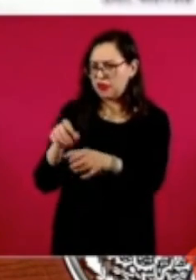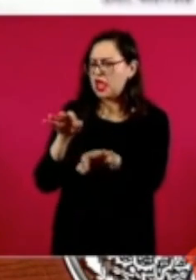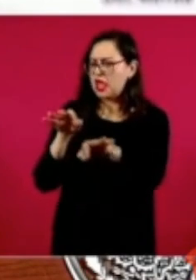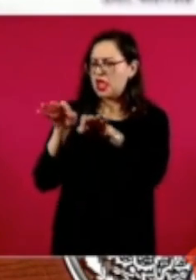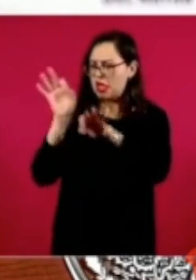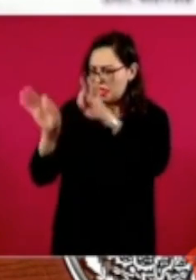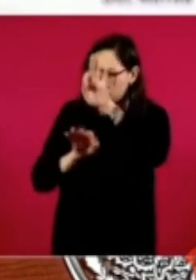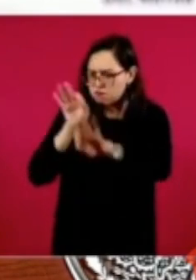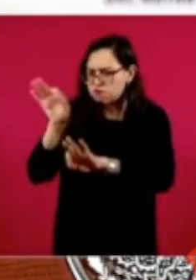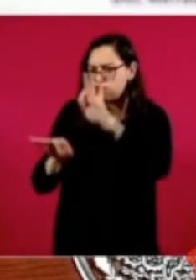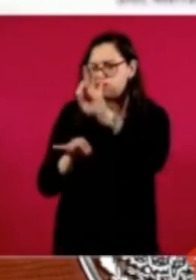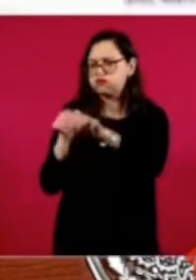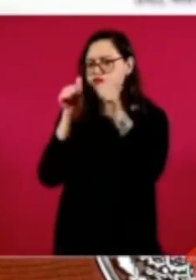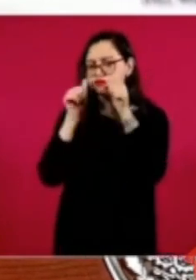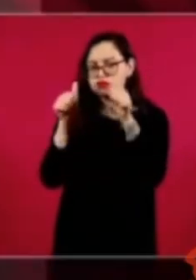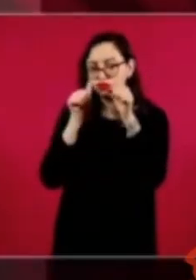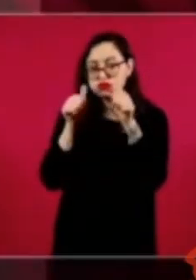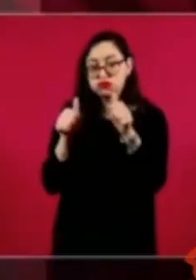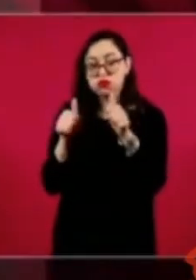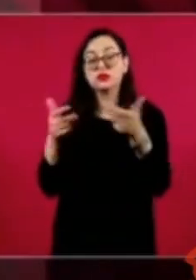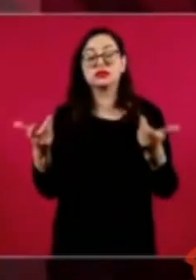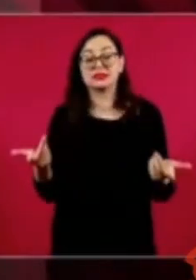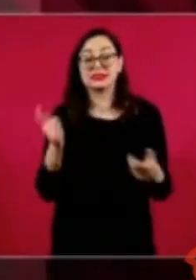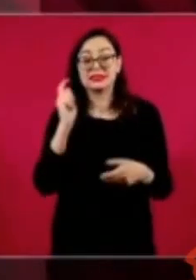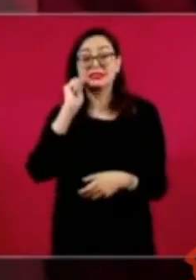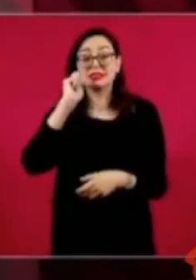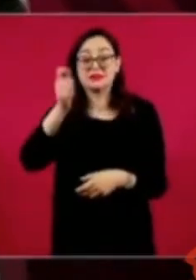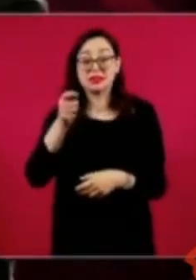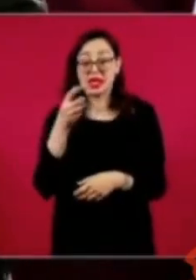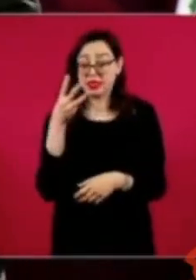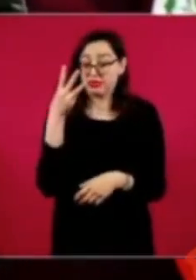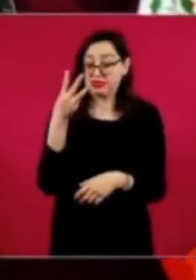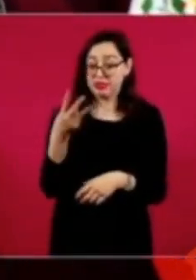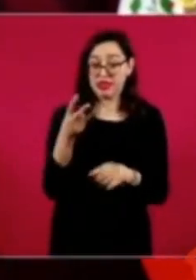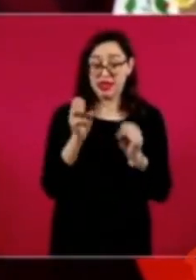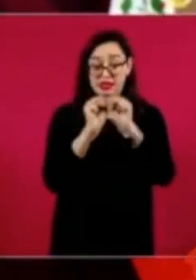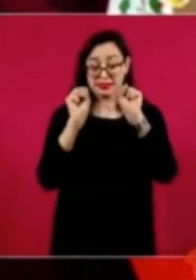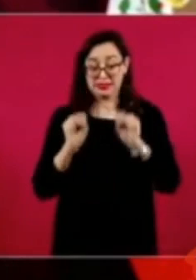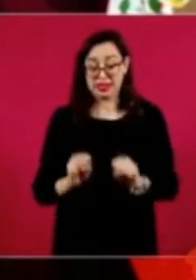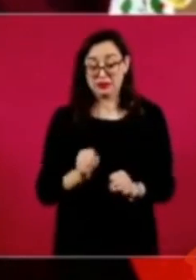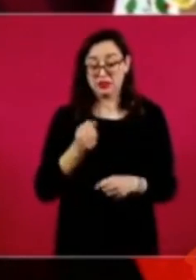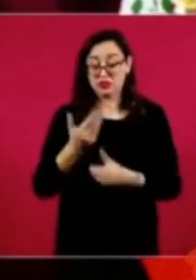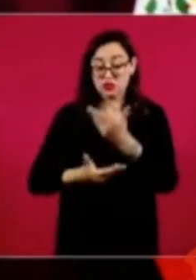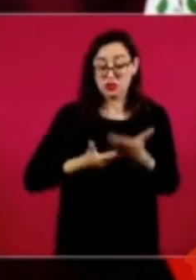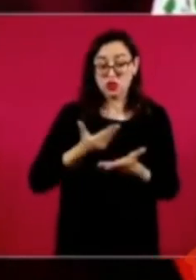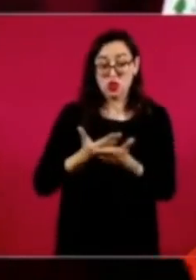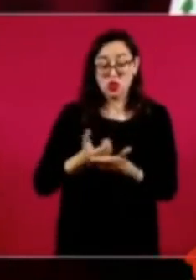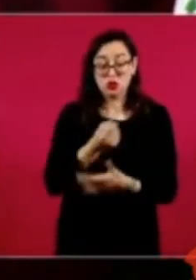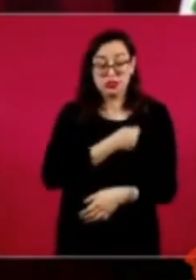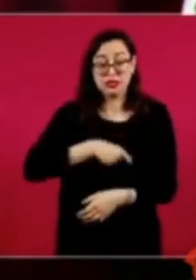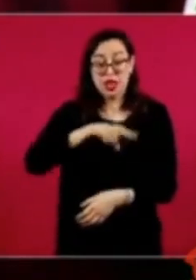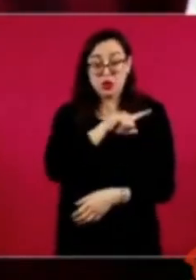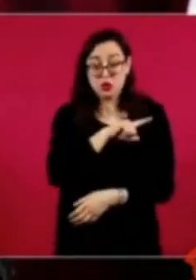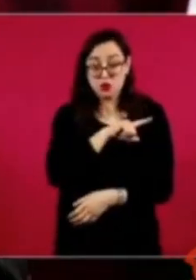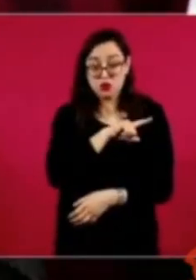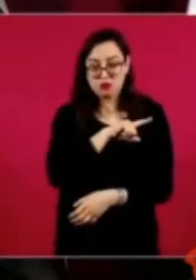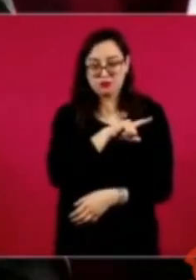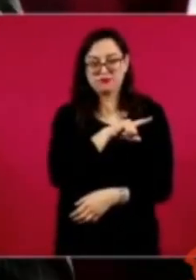Entonces, se van a integrar los servicios de salud del gobierno federal y vamos a comenzar,